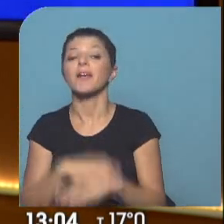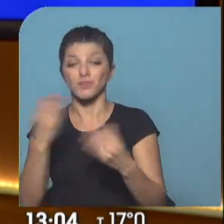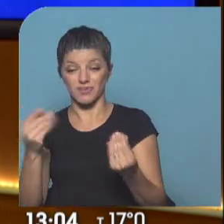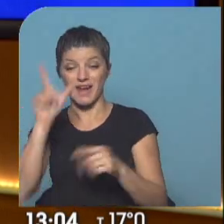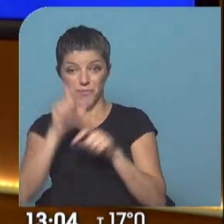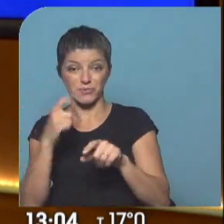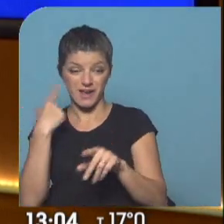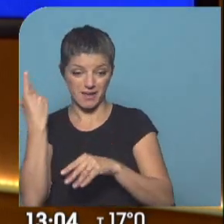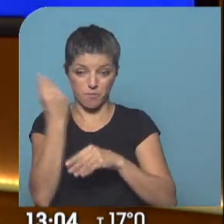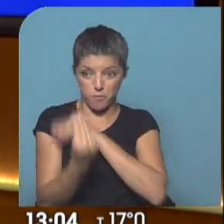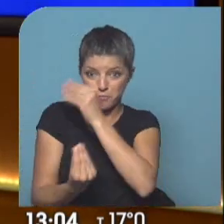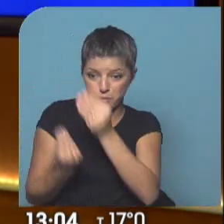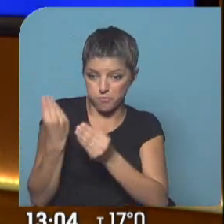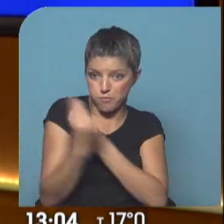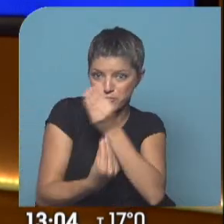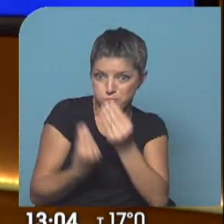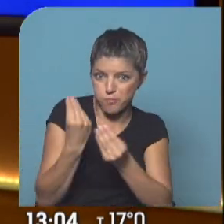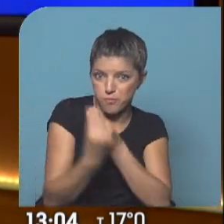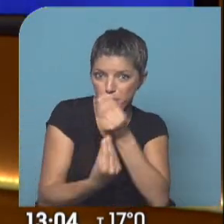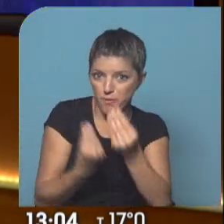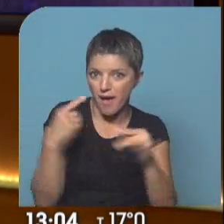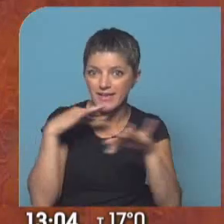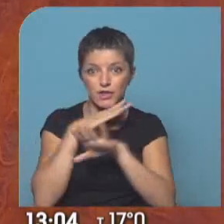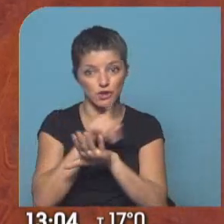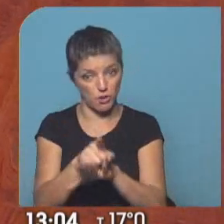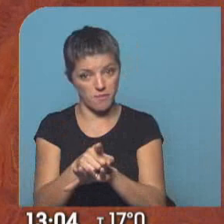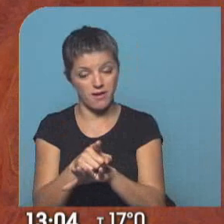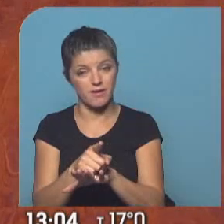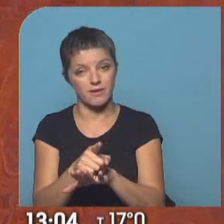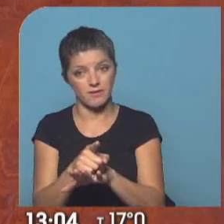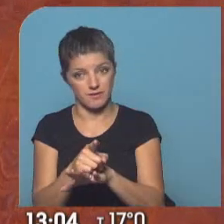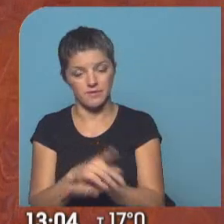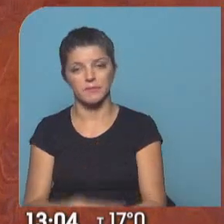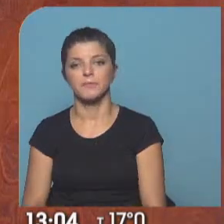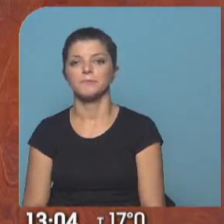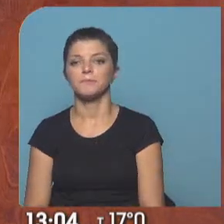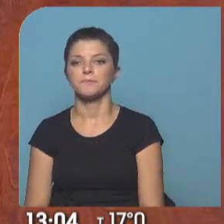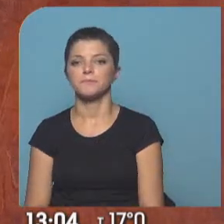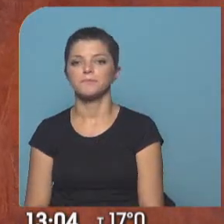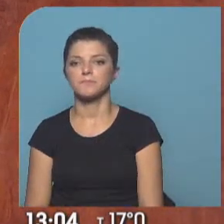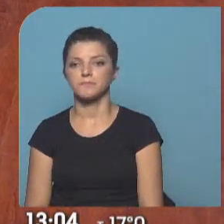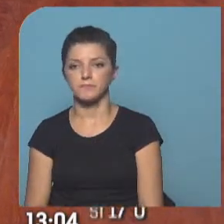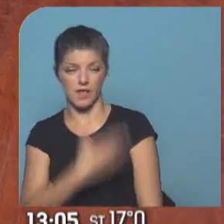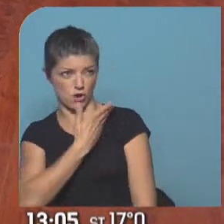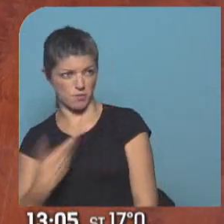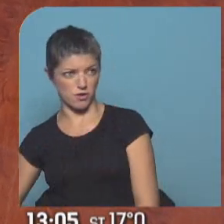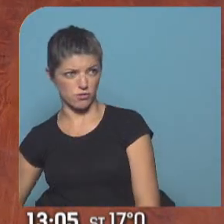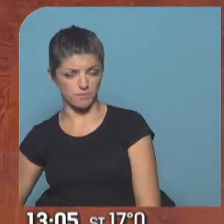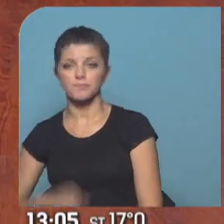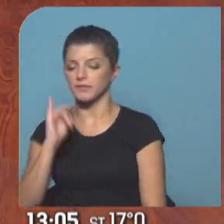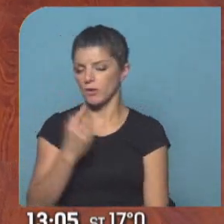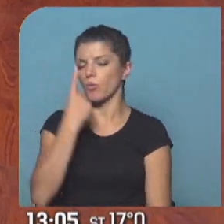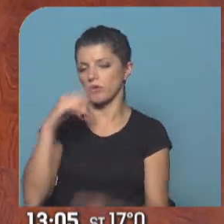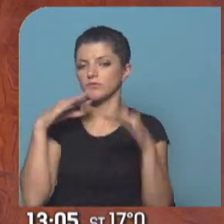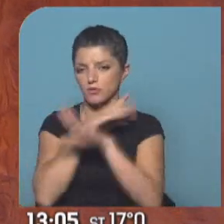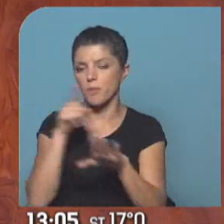a Cataluña a través del idioma, que es una de las cosas que más ataca, ¿no? El gobierno central. El gobierno central, el